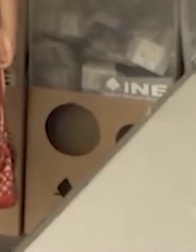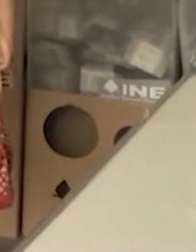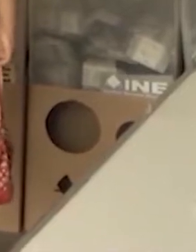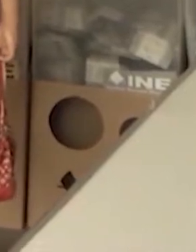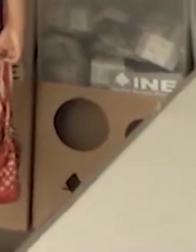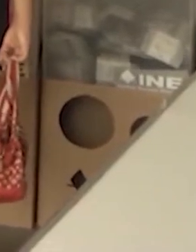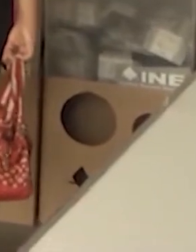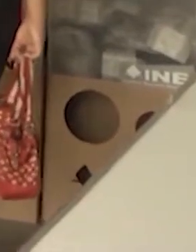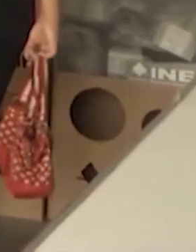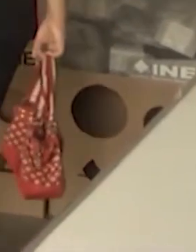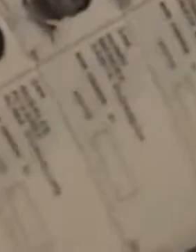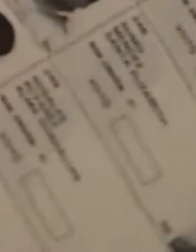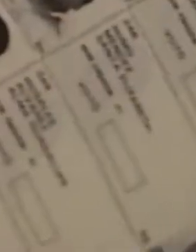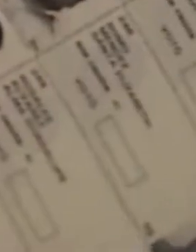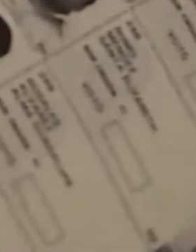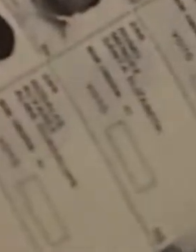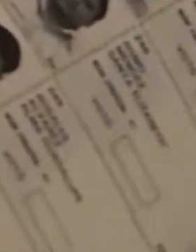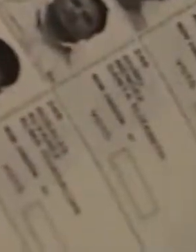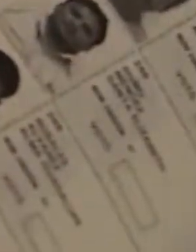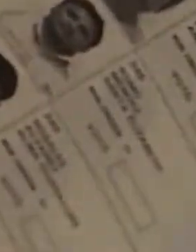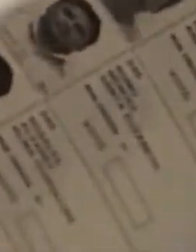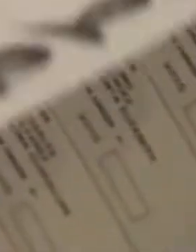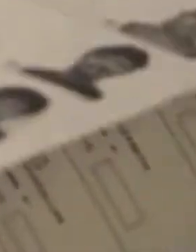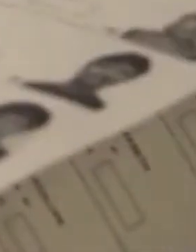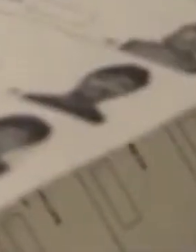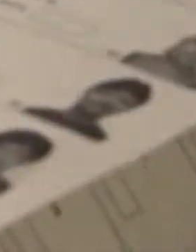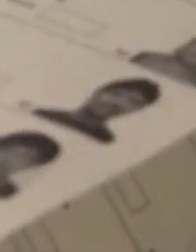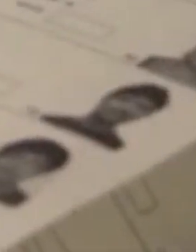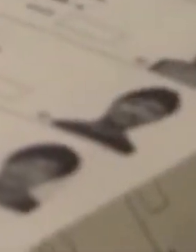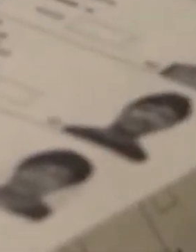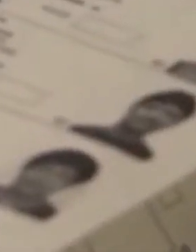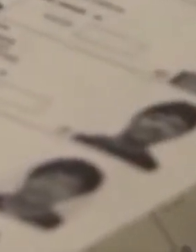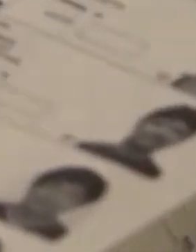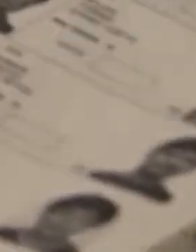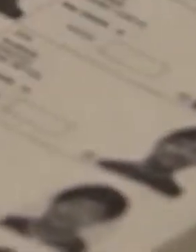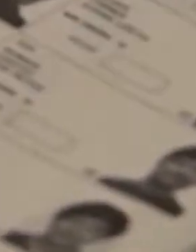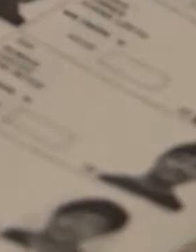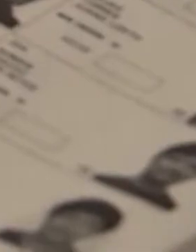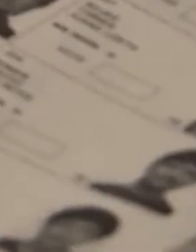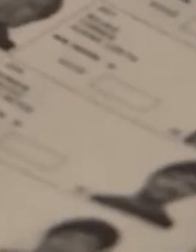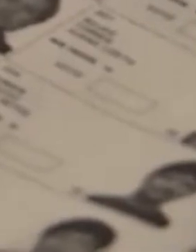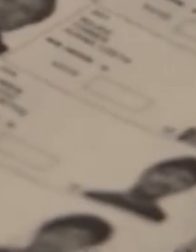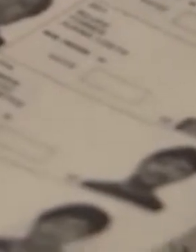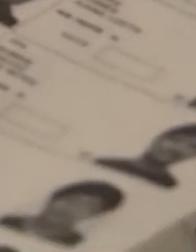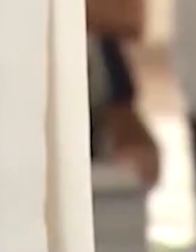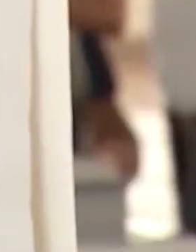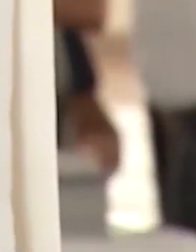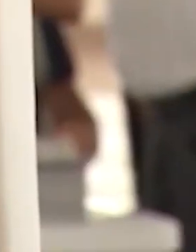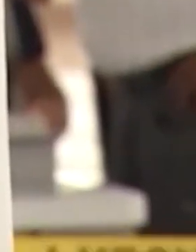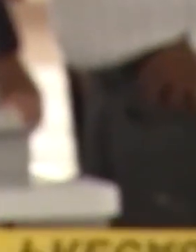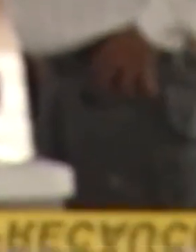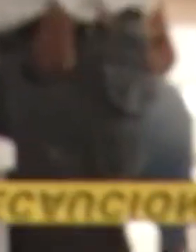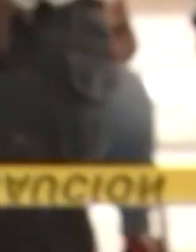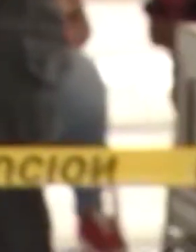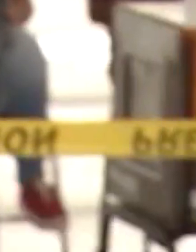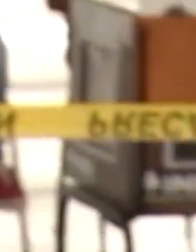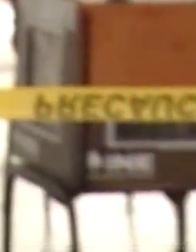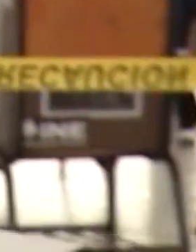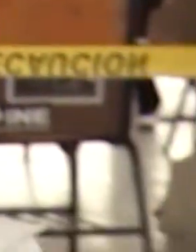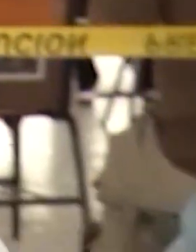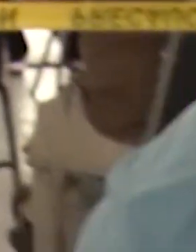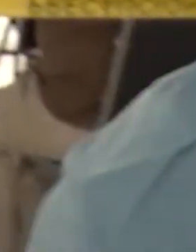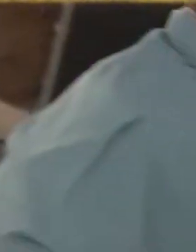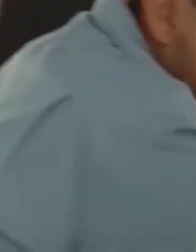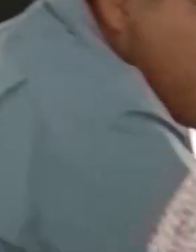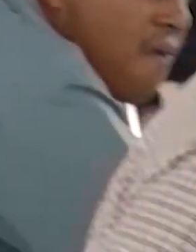el consejero presidente del inea lorenzo córdova vianello precisó que habrá elecciones en coahuila e hidalgo en el presente